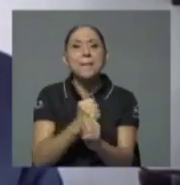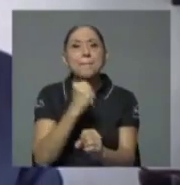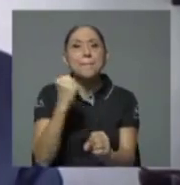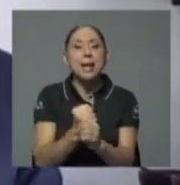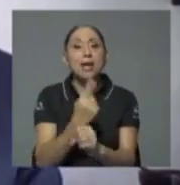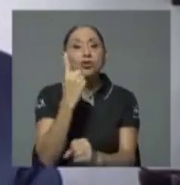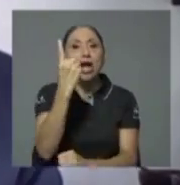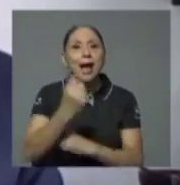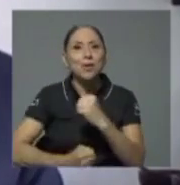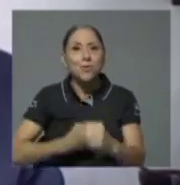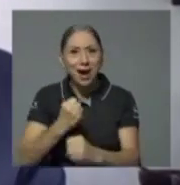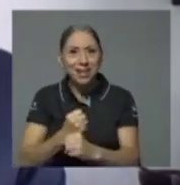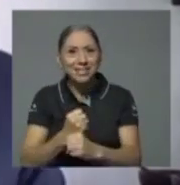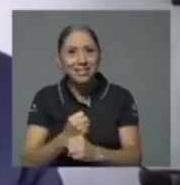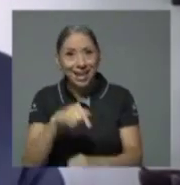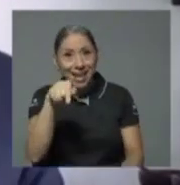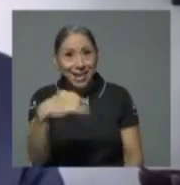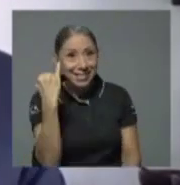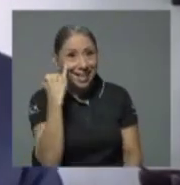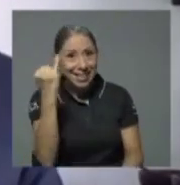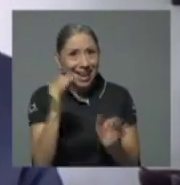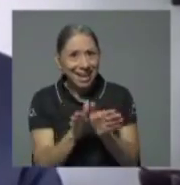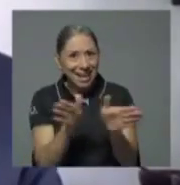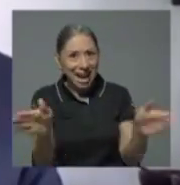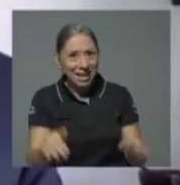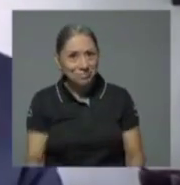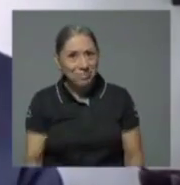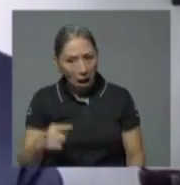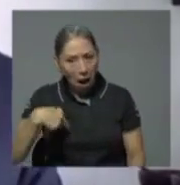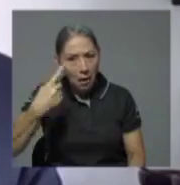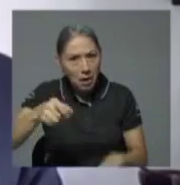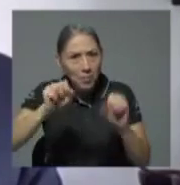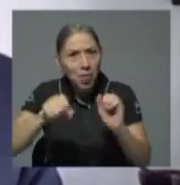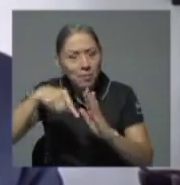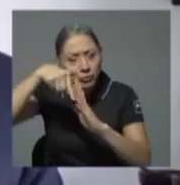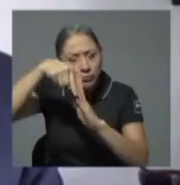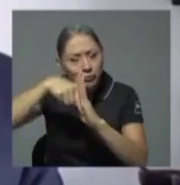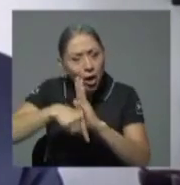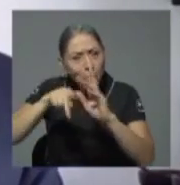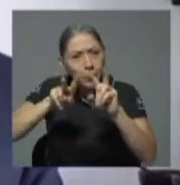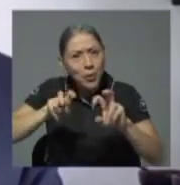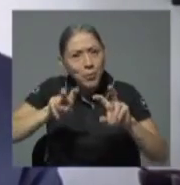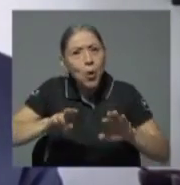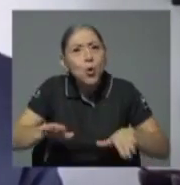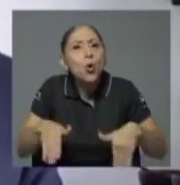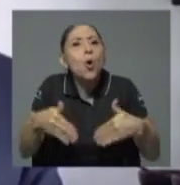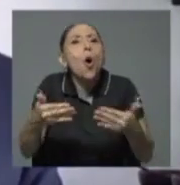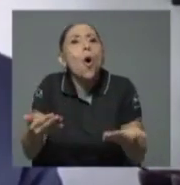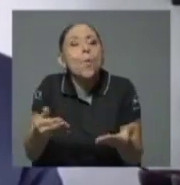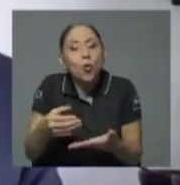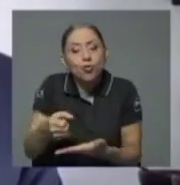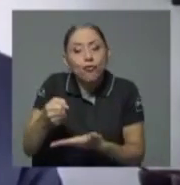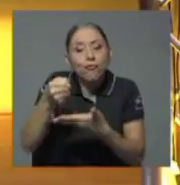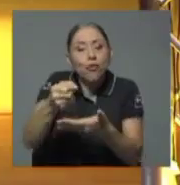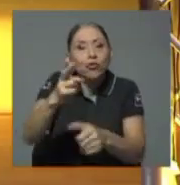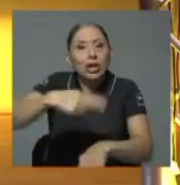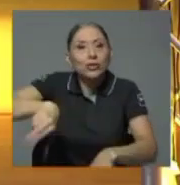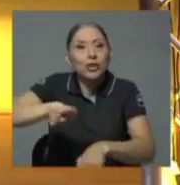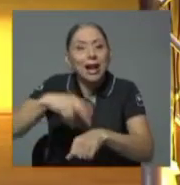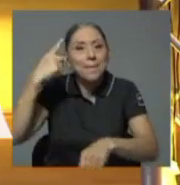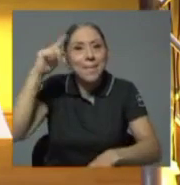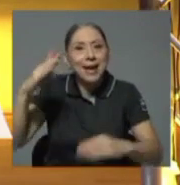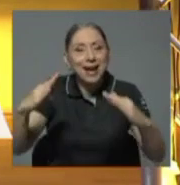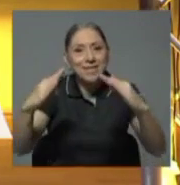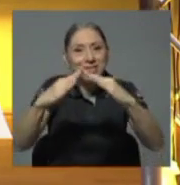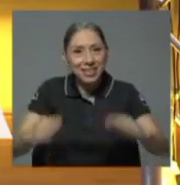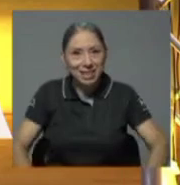Esa es un poco la idea general y si quiere ahora vamos profundizando cómo es que se va a construir este Fondo Nacional para la Vivienda. Si